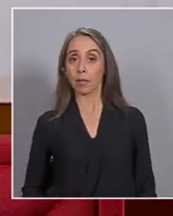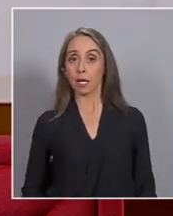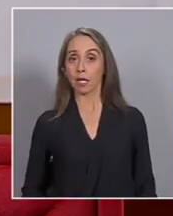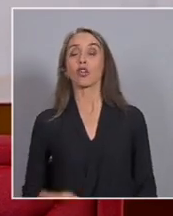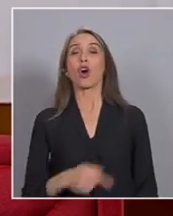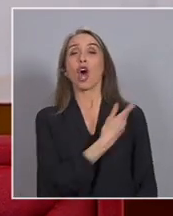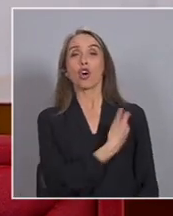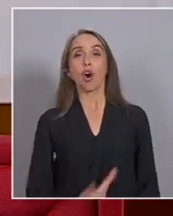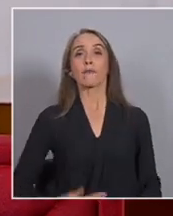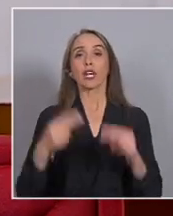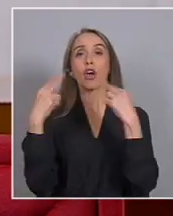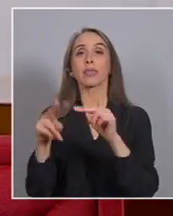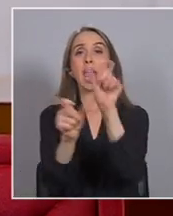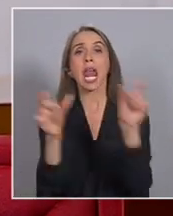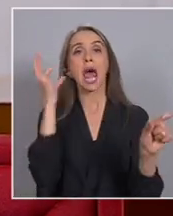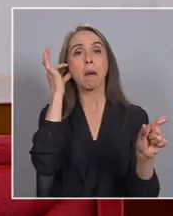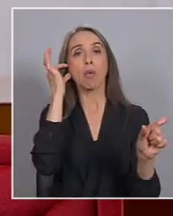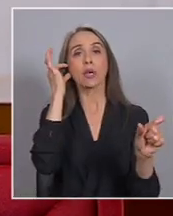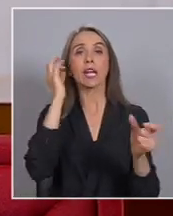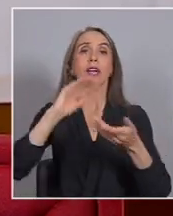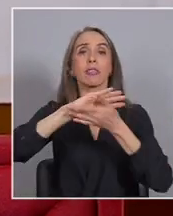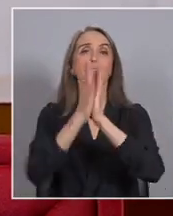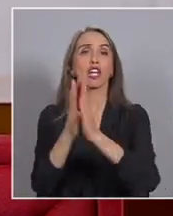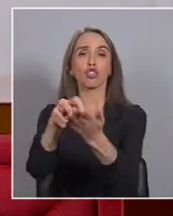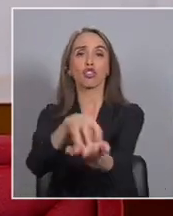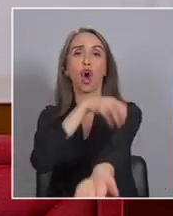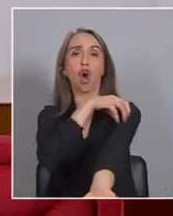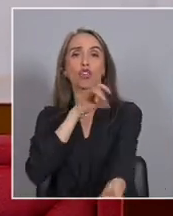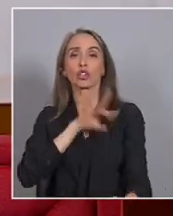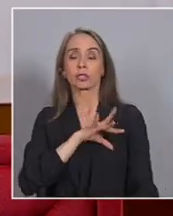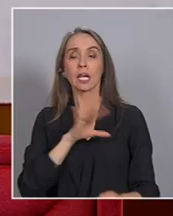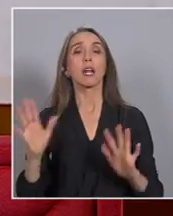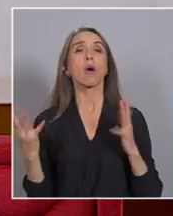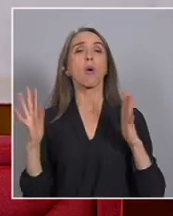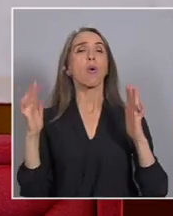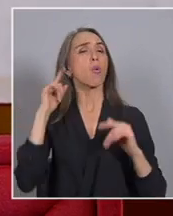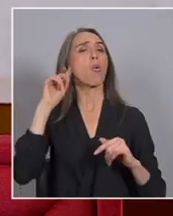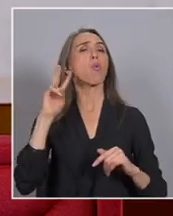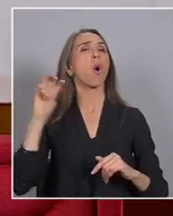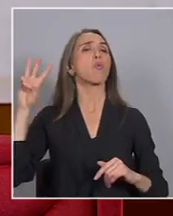el gobierno de las mujeres de todo Chile. Y estamos,